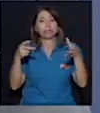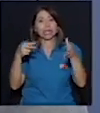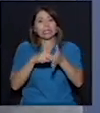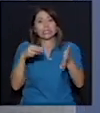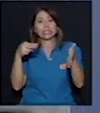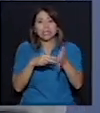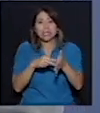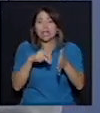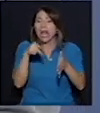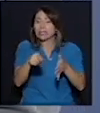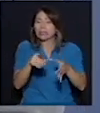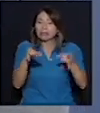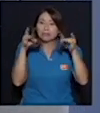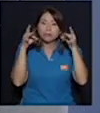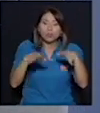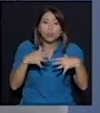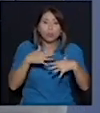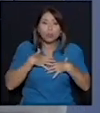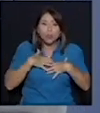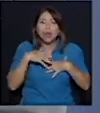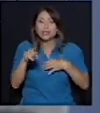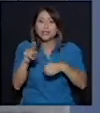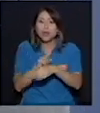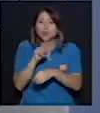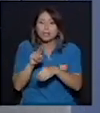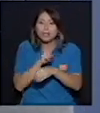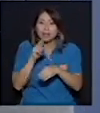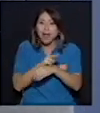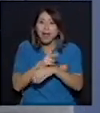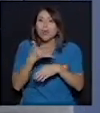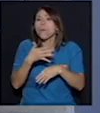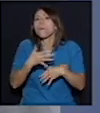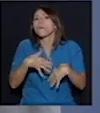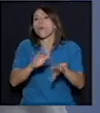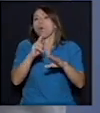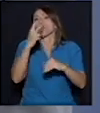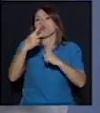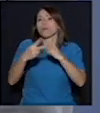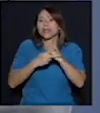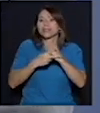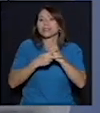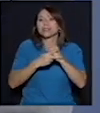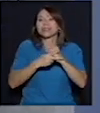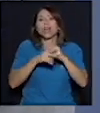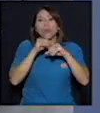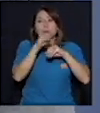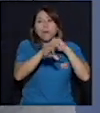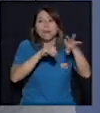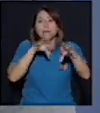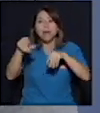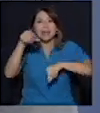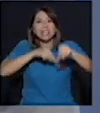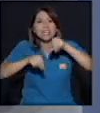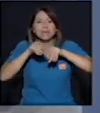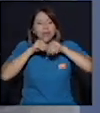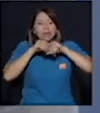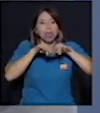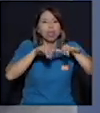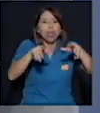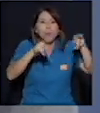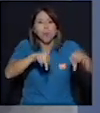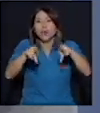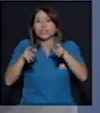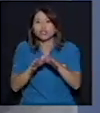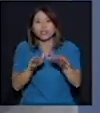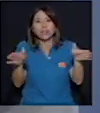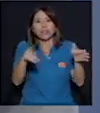de horror donde se han utilizado por lo menos en dos ocasiones armamento químico contra la población totalmente civil, lo cual